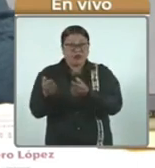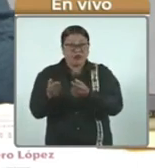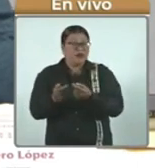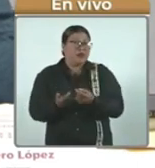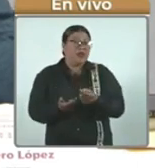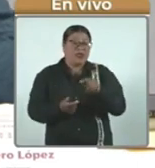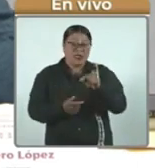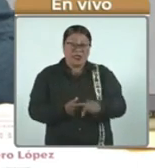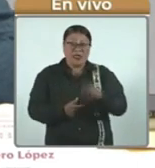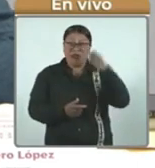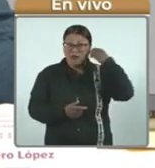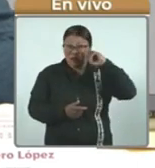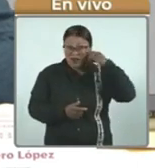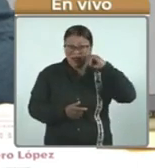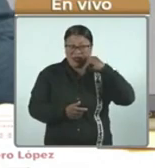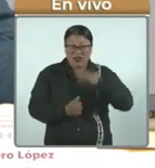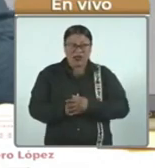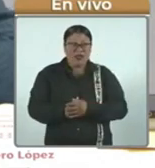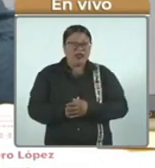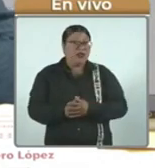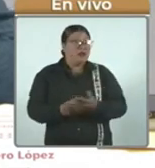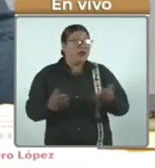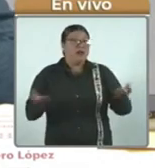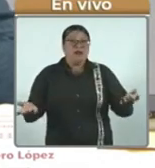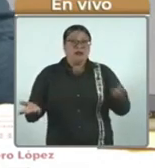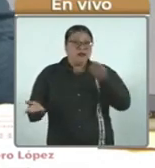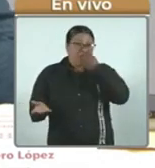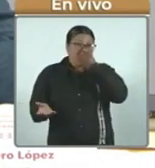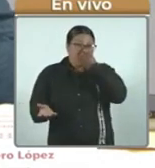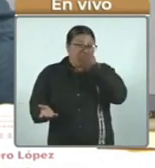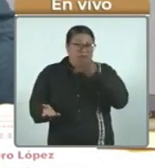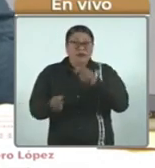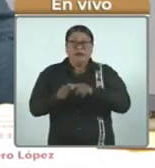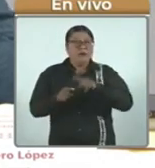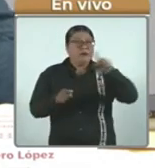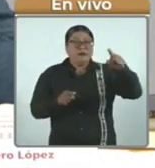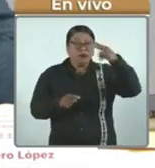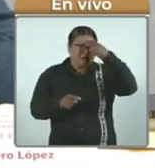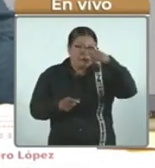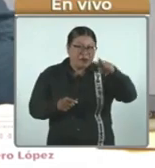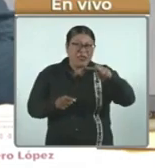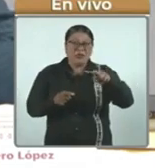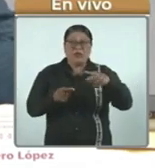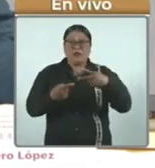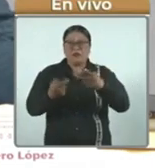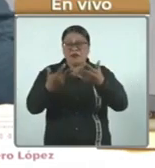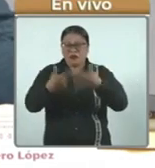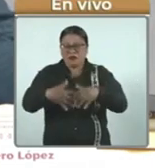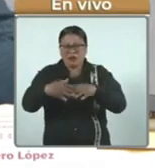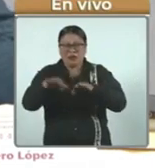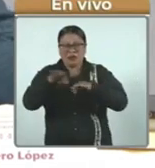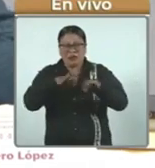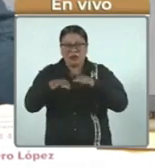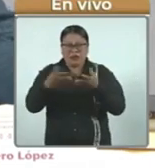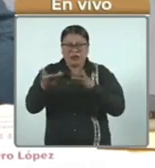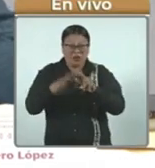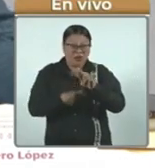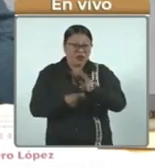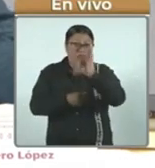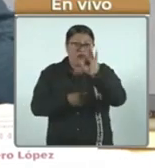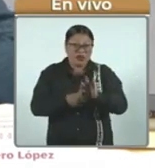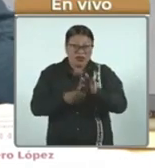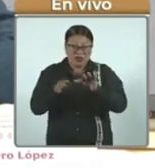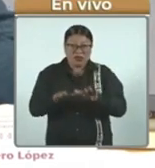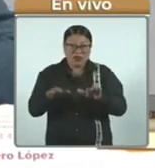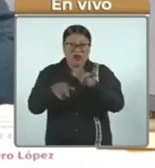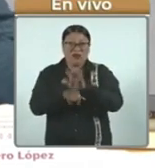Básicamente los oaxaqueños son labores que van a hacer a México, gestiones, cuestiones empresariales, pero el 80% de los vuelos